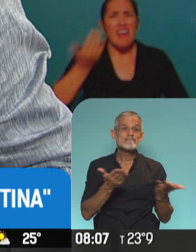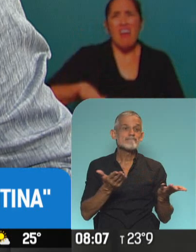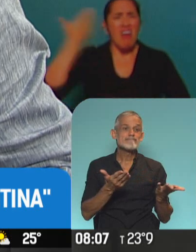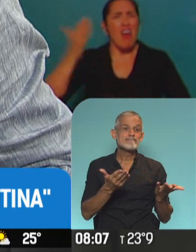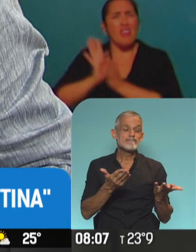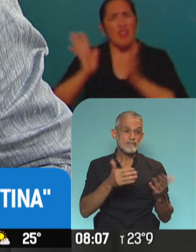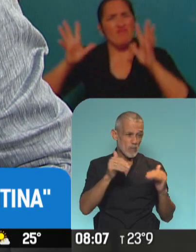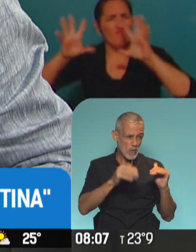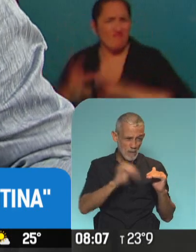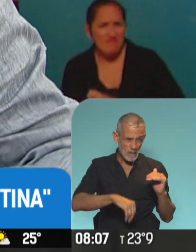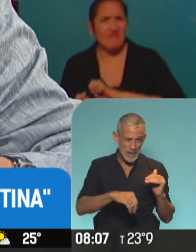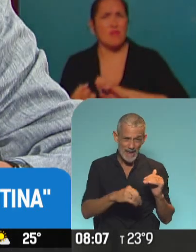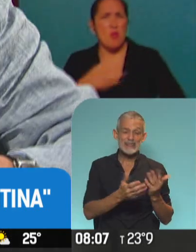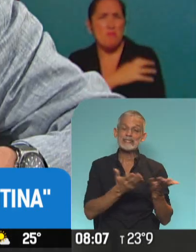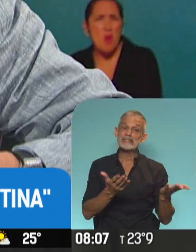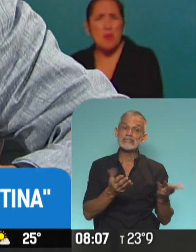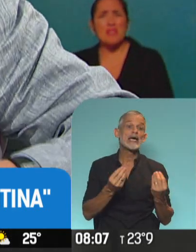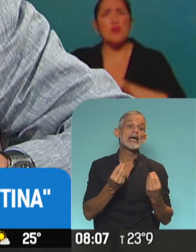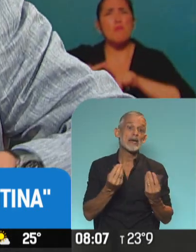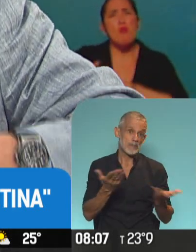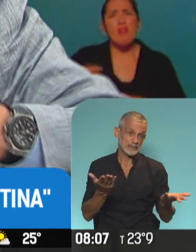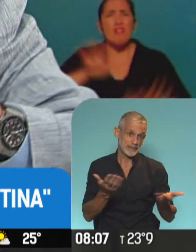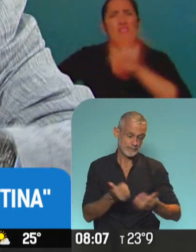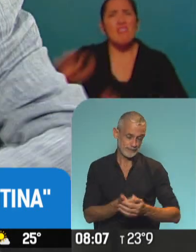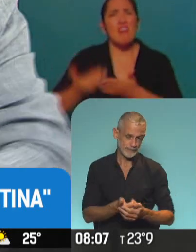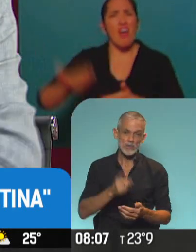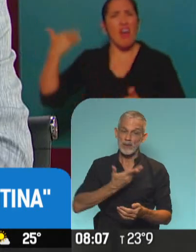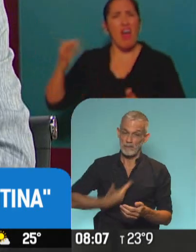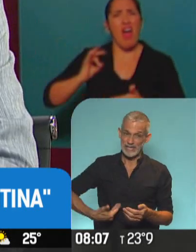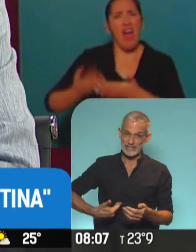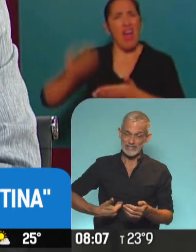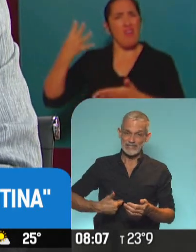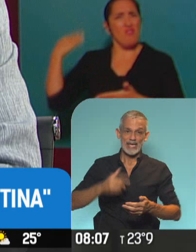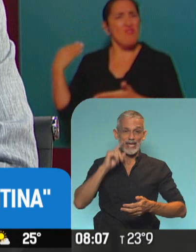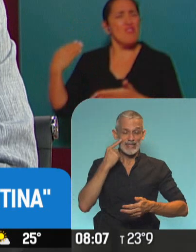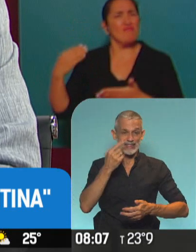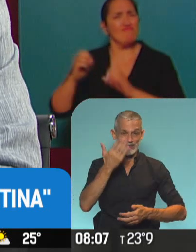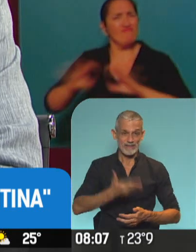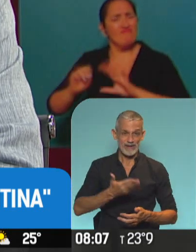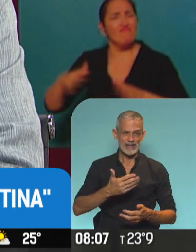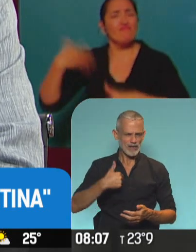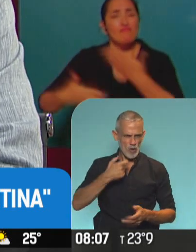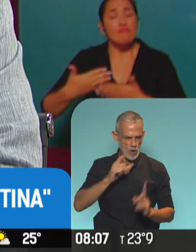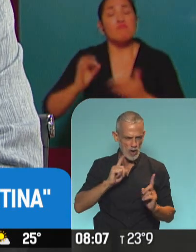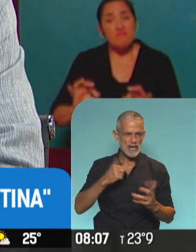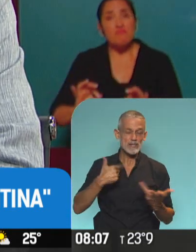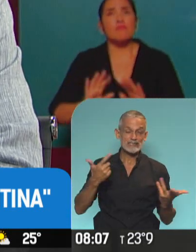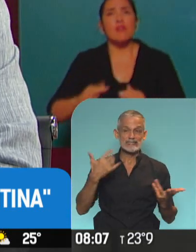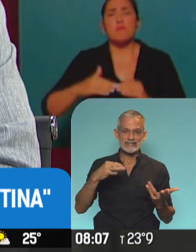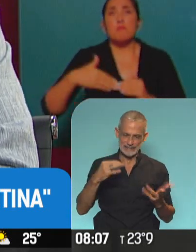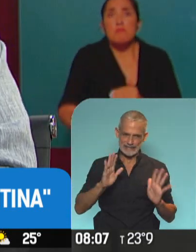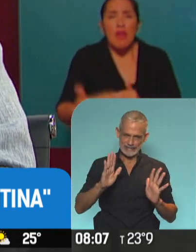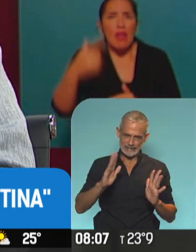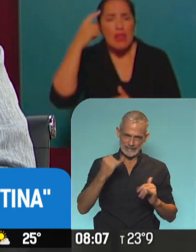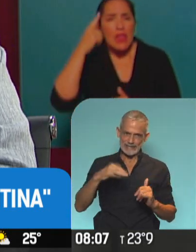pasar? Entonces el presidente lo que acaba de tomar, forzadamente, porque no está dentro de su espíritu, es debida nota de